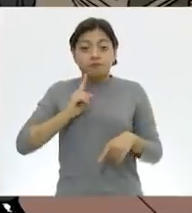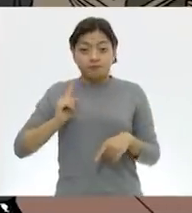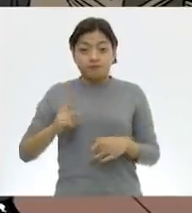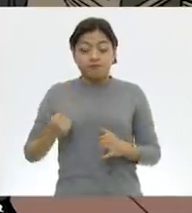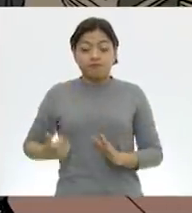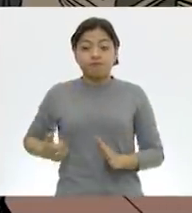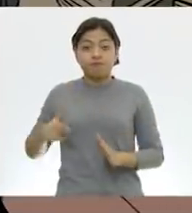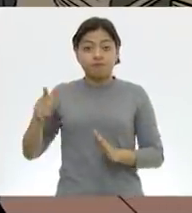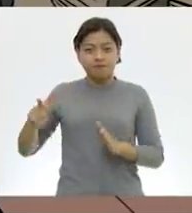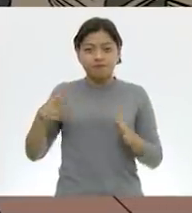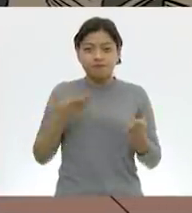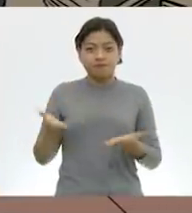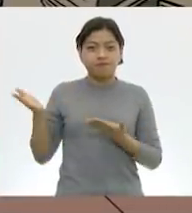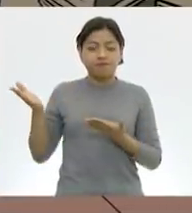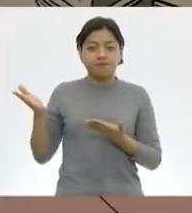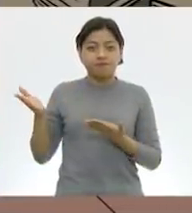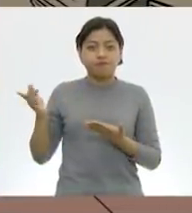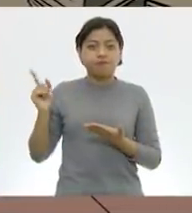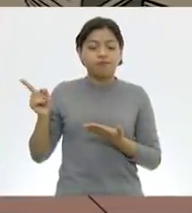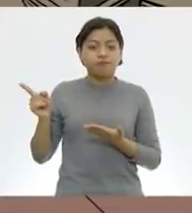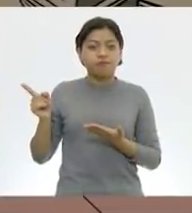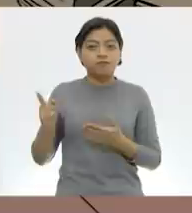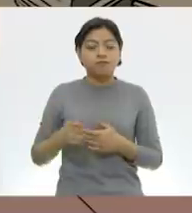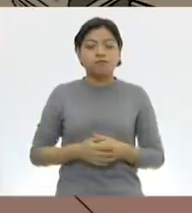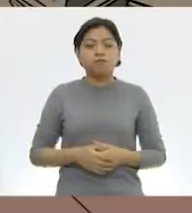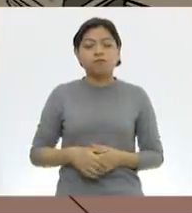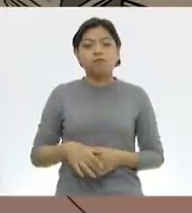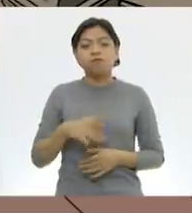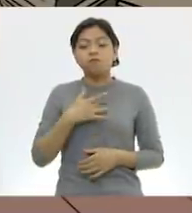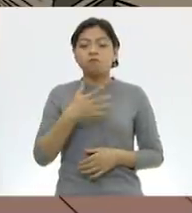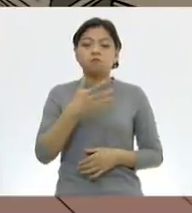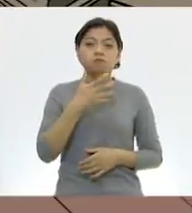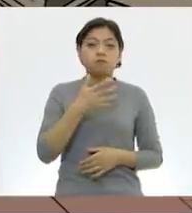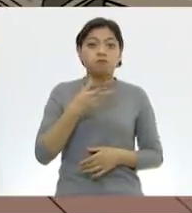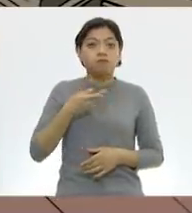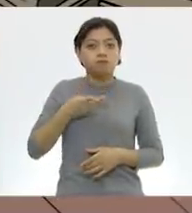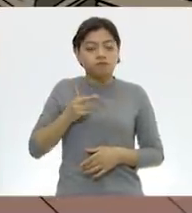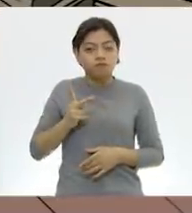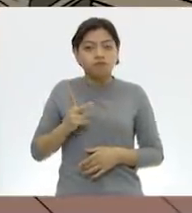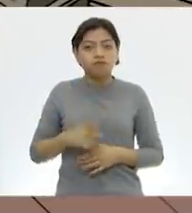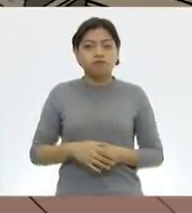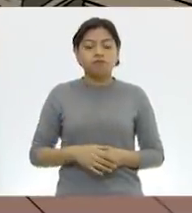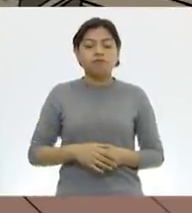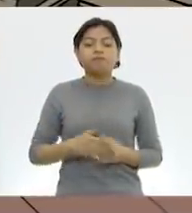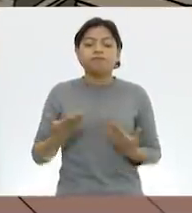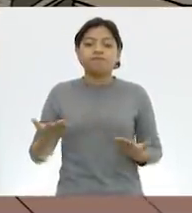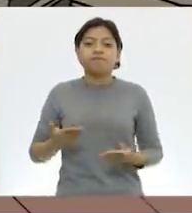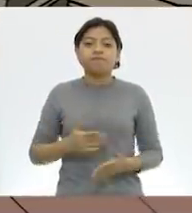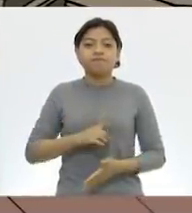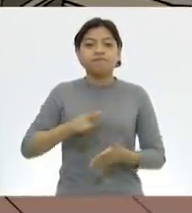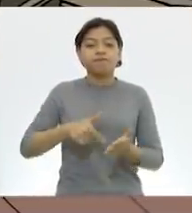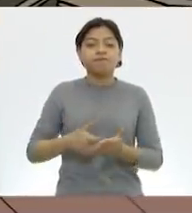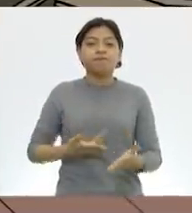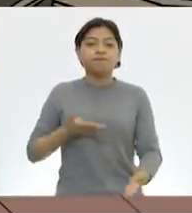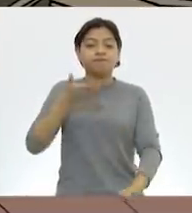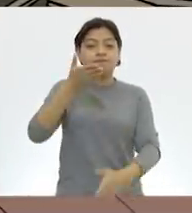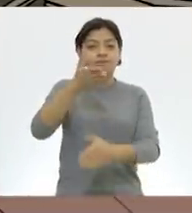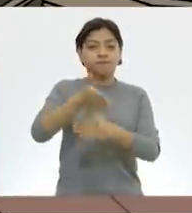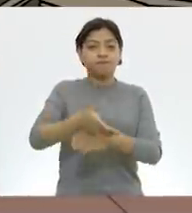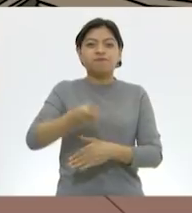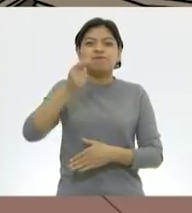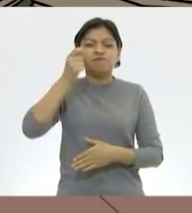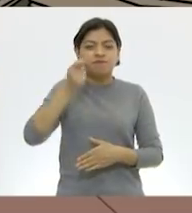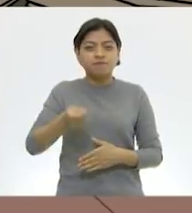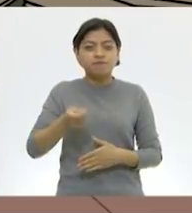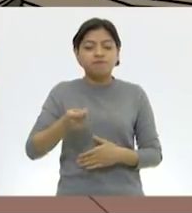en el almacén, somos célibes. Sin embargo, estamos fatalmente destinados al matrimonio, es